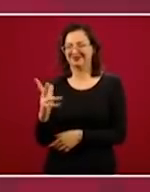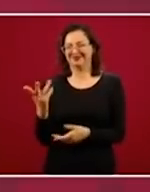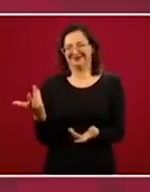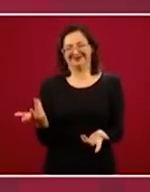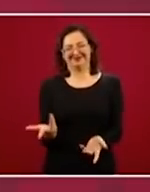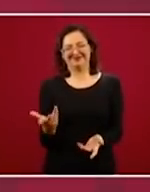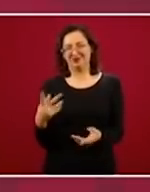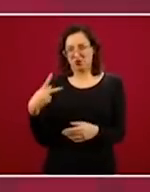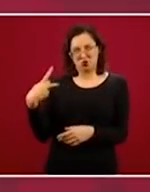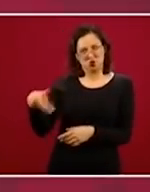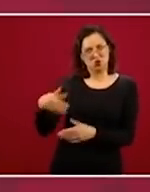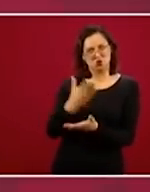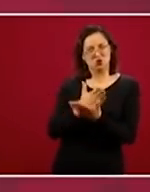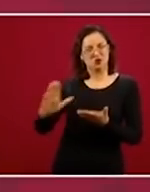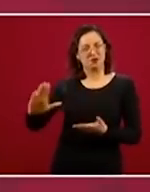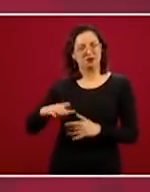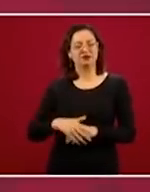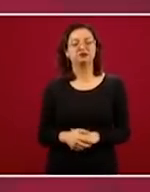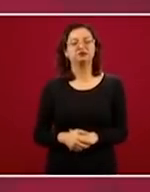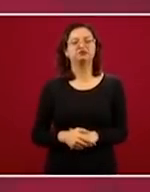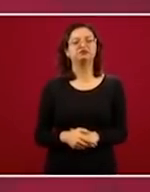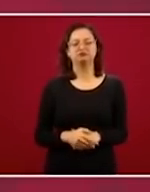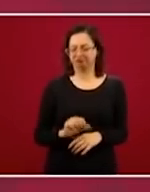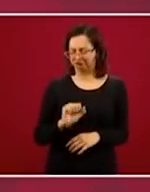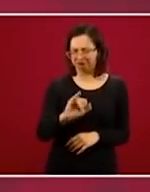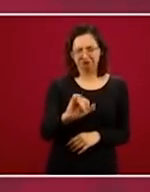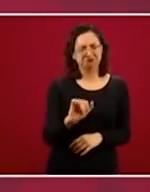vamos nosotros a ayudar